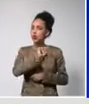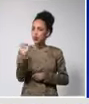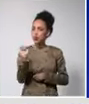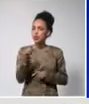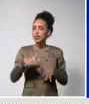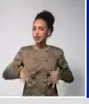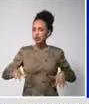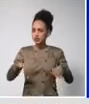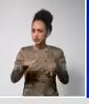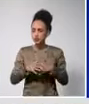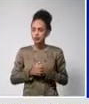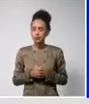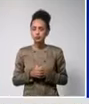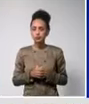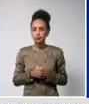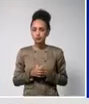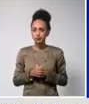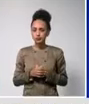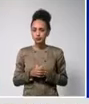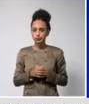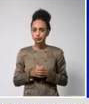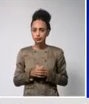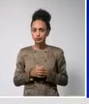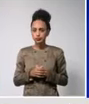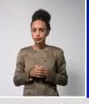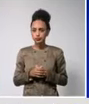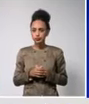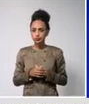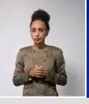digo que no se mantenga, pero de todas formas